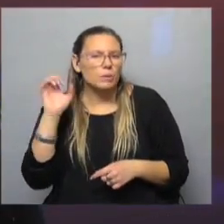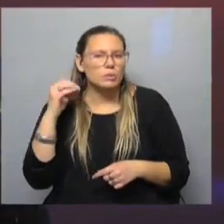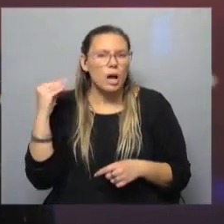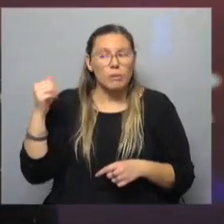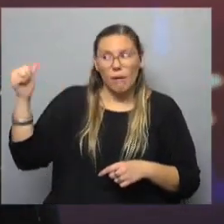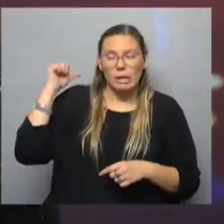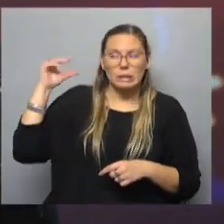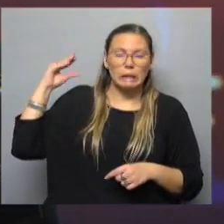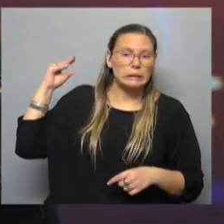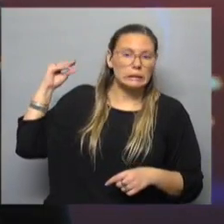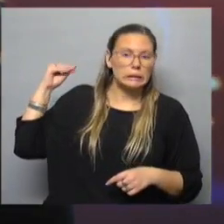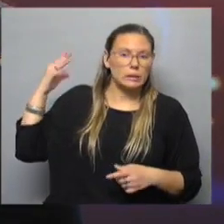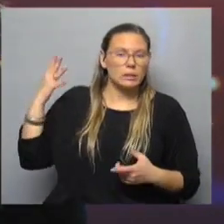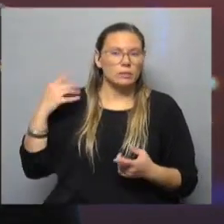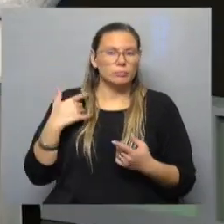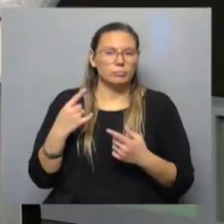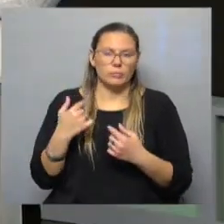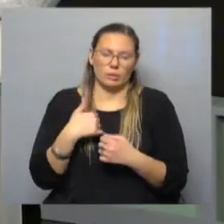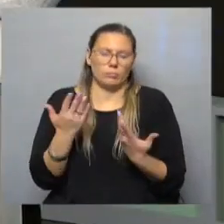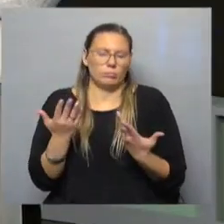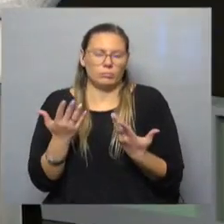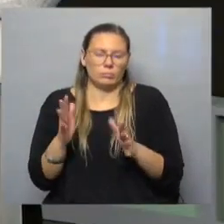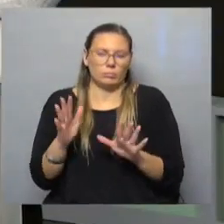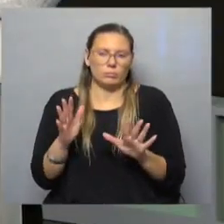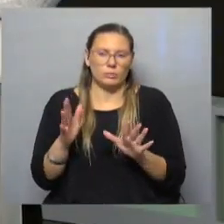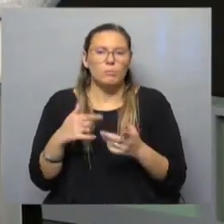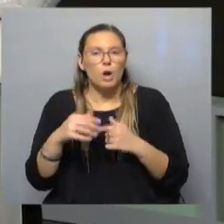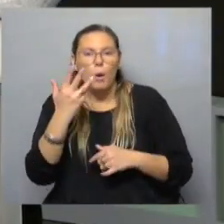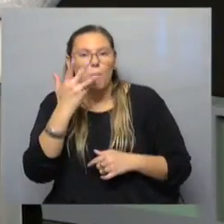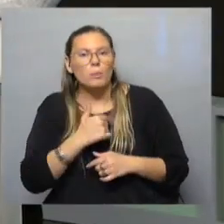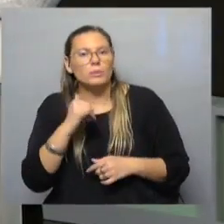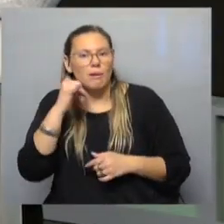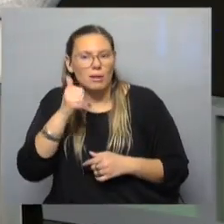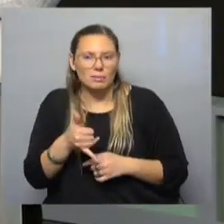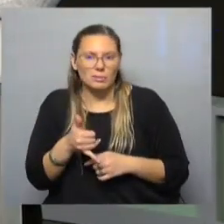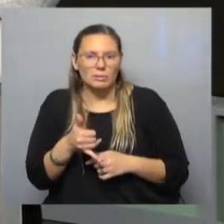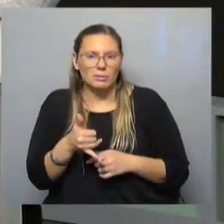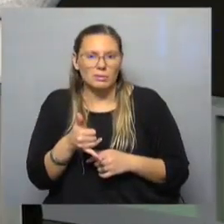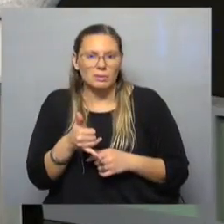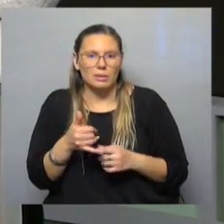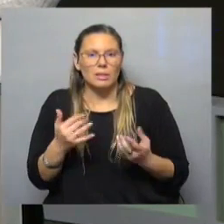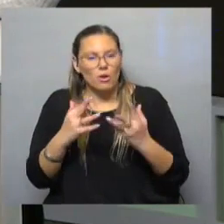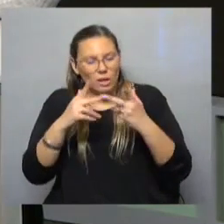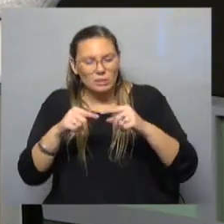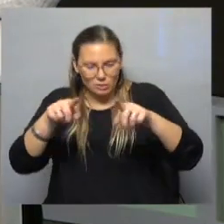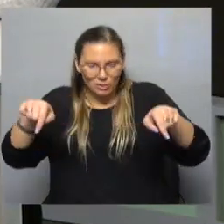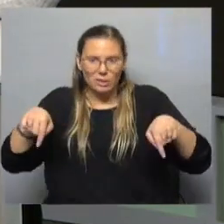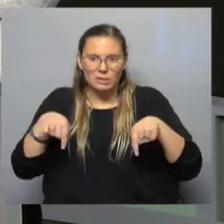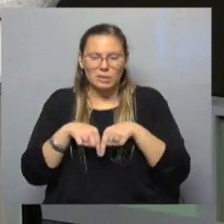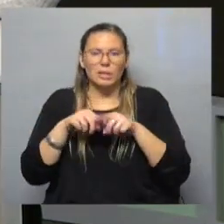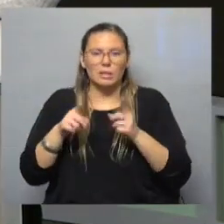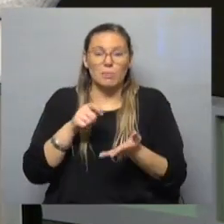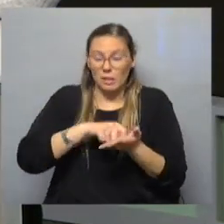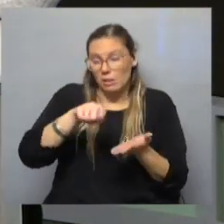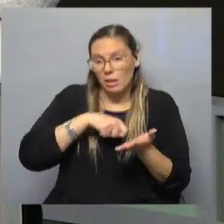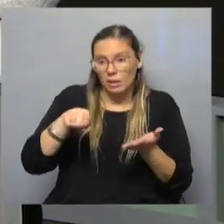de atrás. Y decía, no, ahí no. Pero si bien me gustaba mucho la puesta en escena y también me gustaba mucho